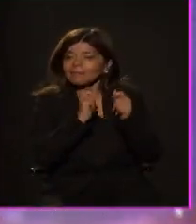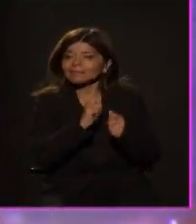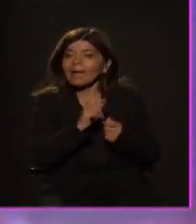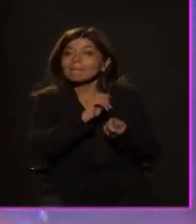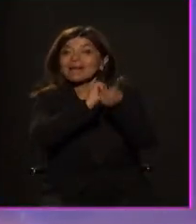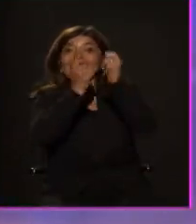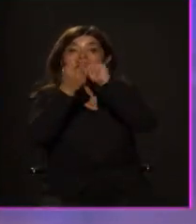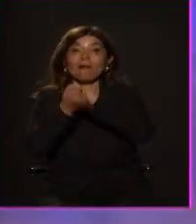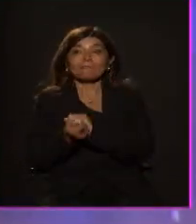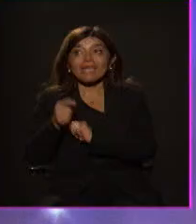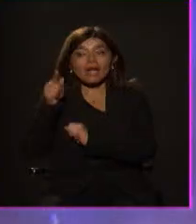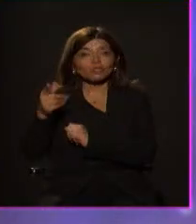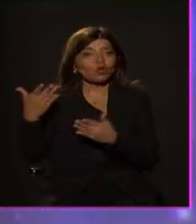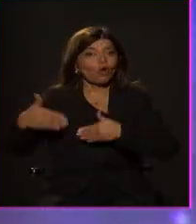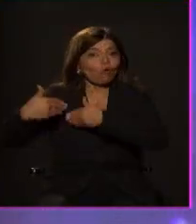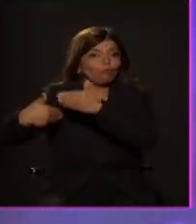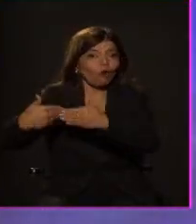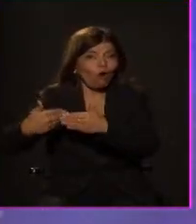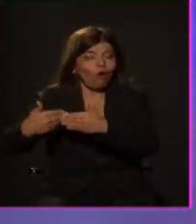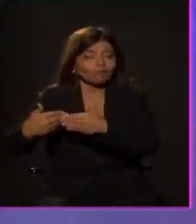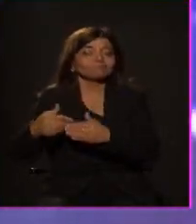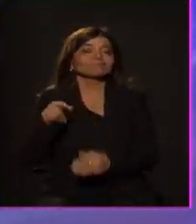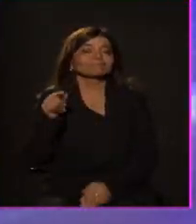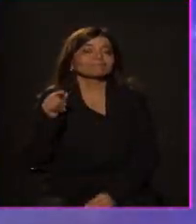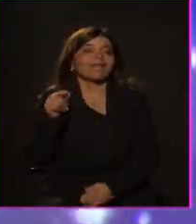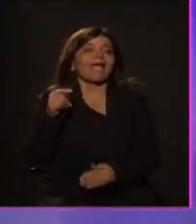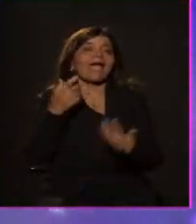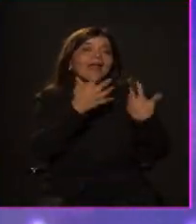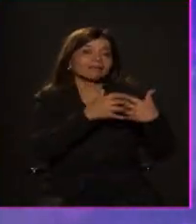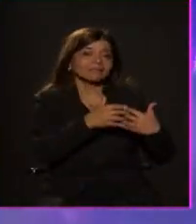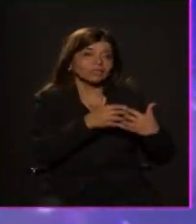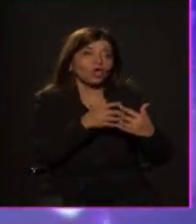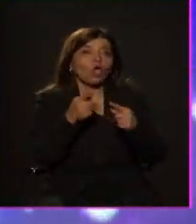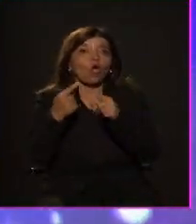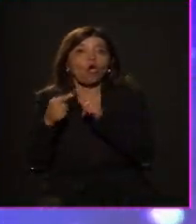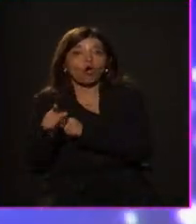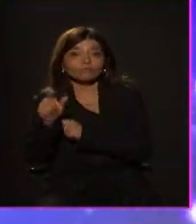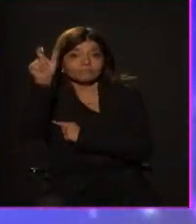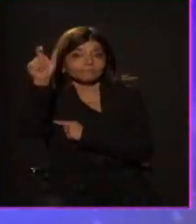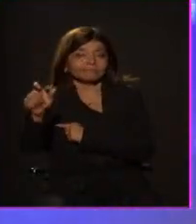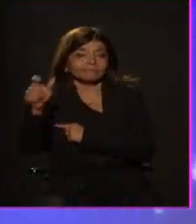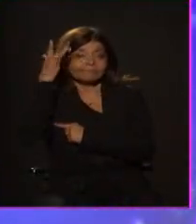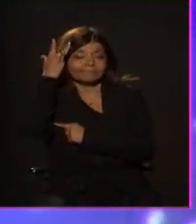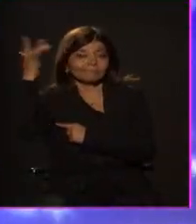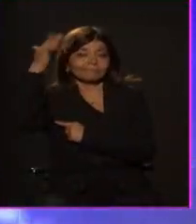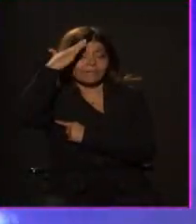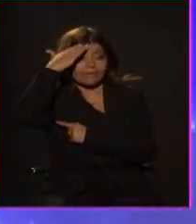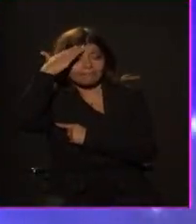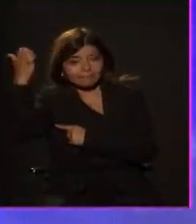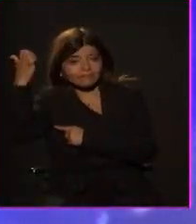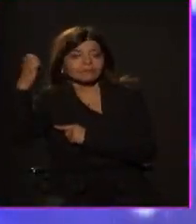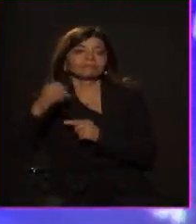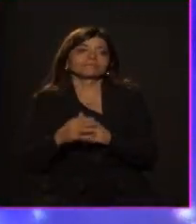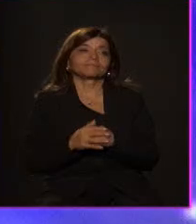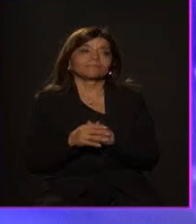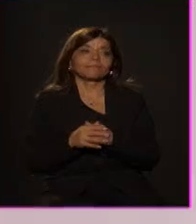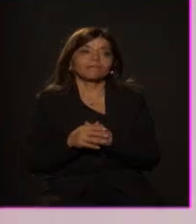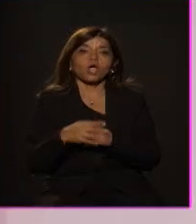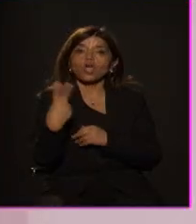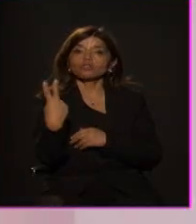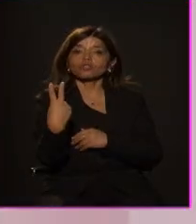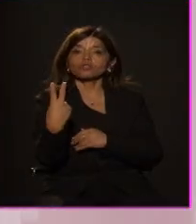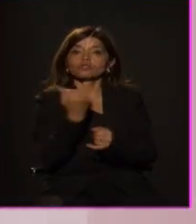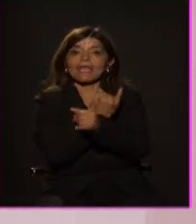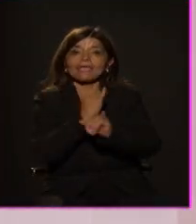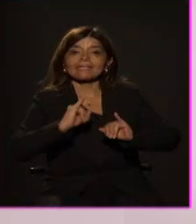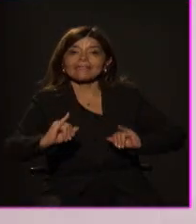instrumento. Otro ejemplo interesante es el de Arno Penzias y Robert Wilson, que eran dos ingenieros que